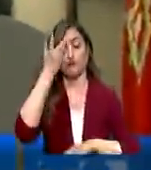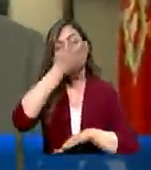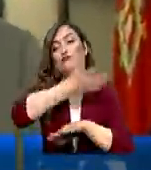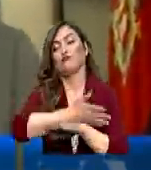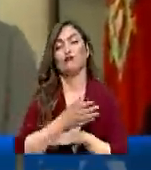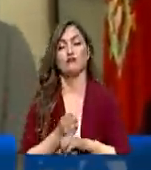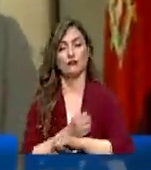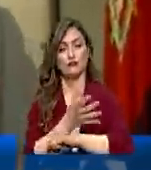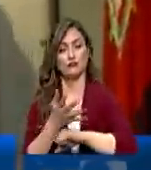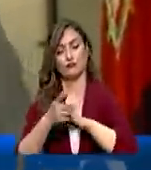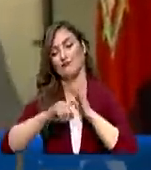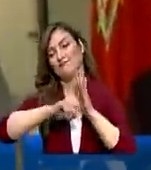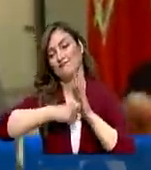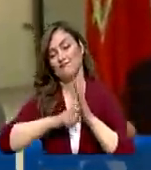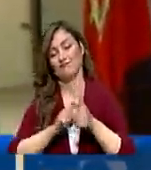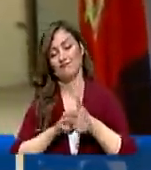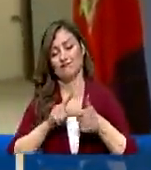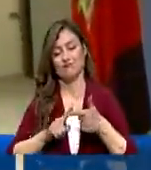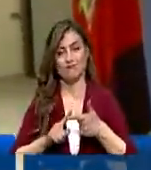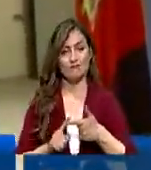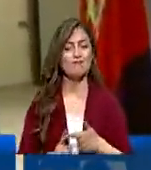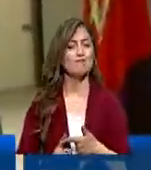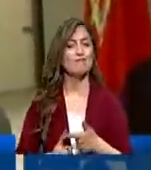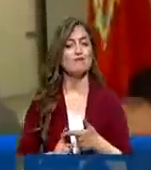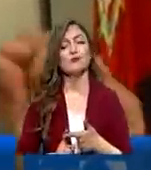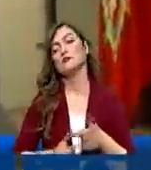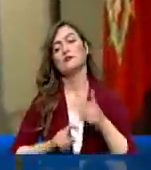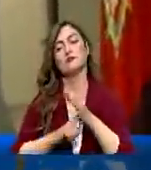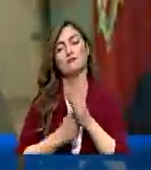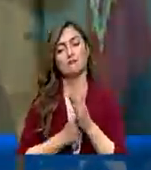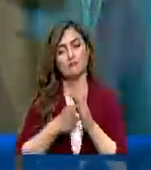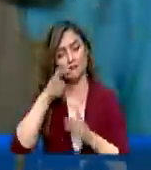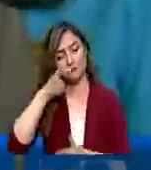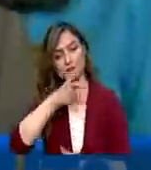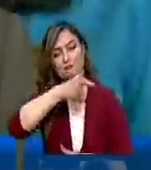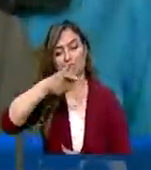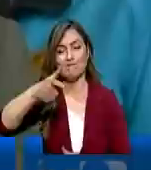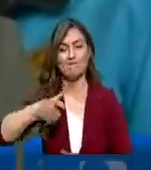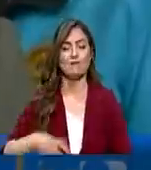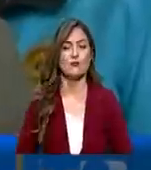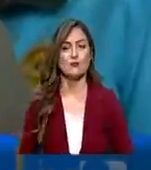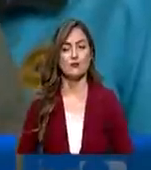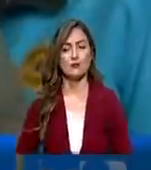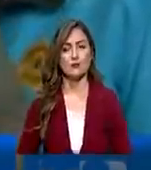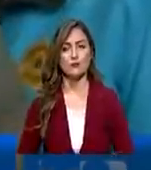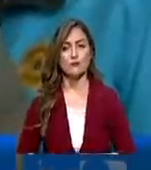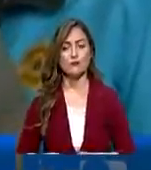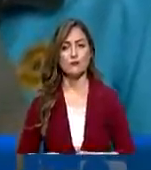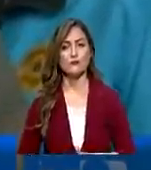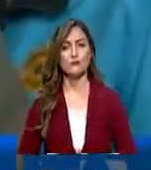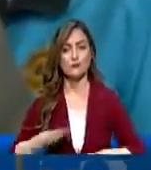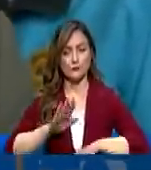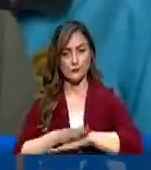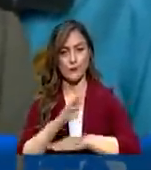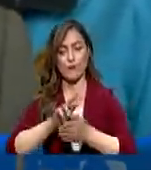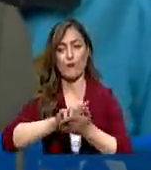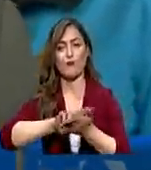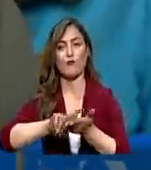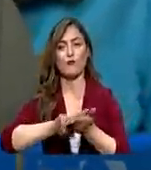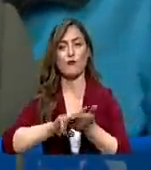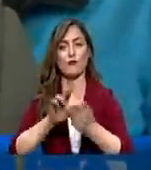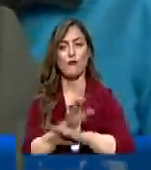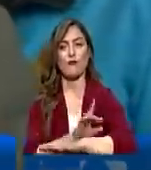habido recomendaciones de Contraloría, porque ha habido recomendaciones de los veedores. Vamos a convocar a la sesión